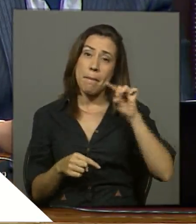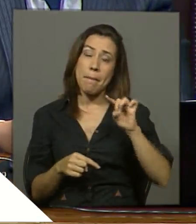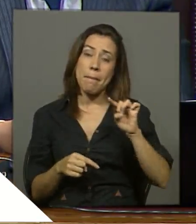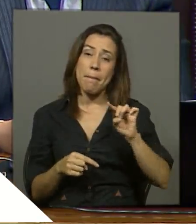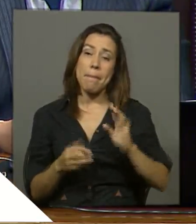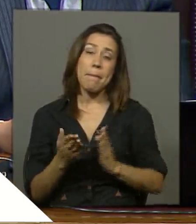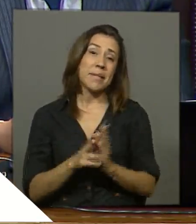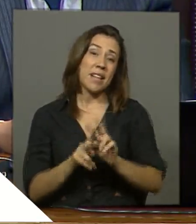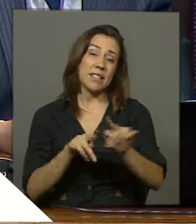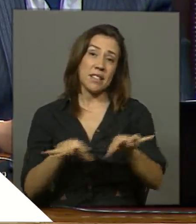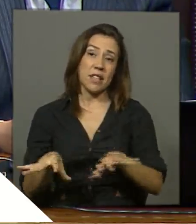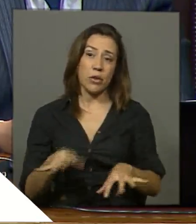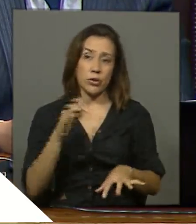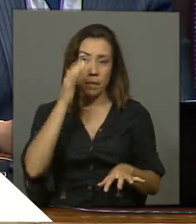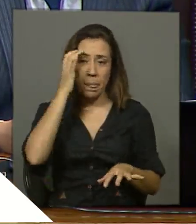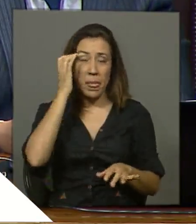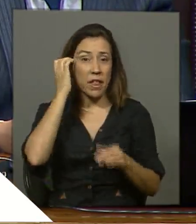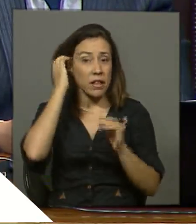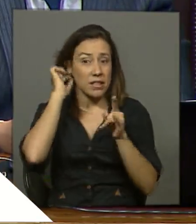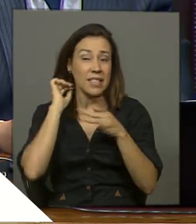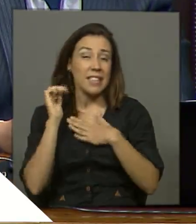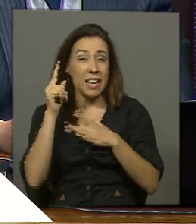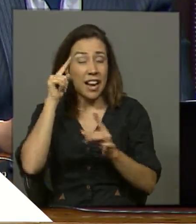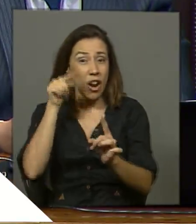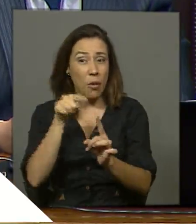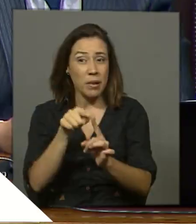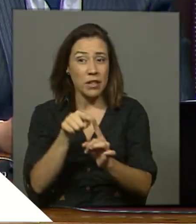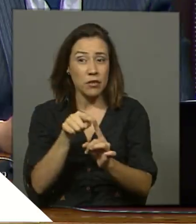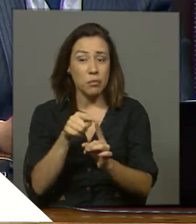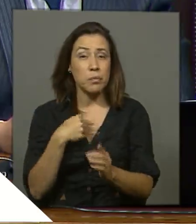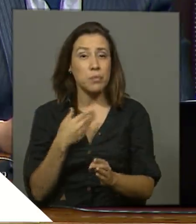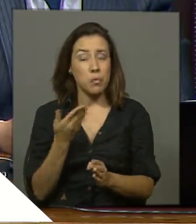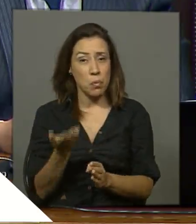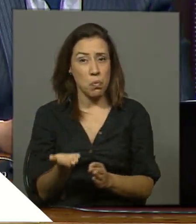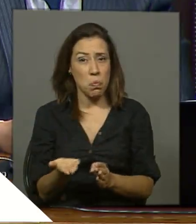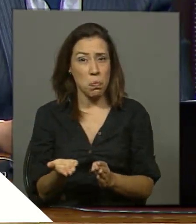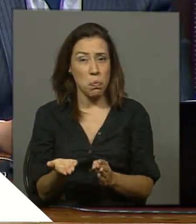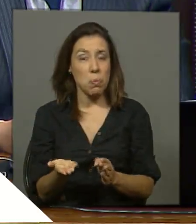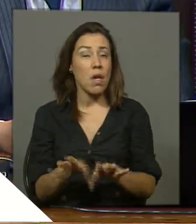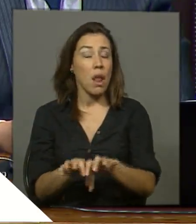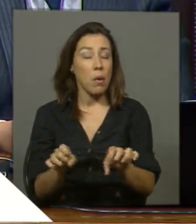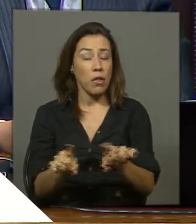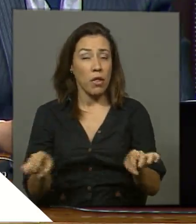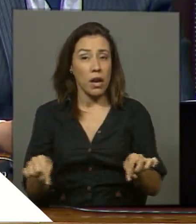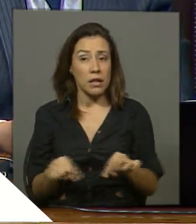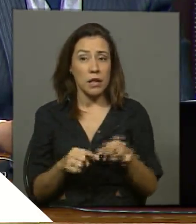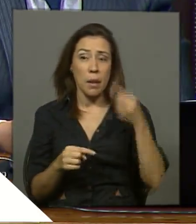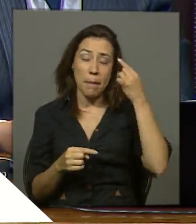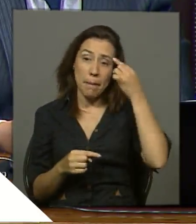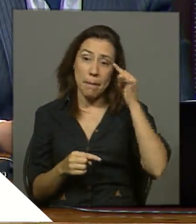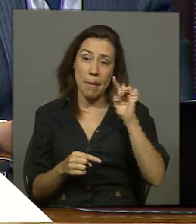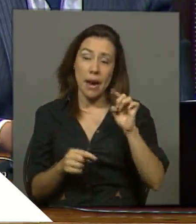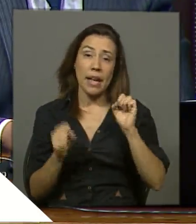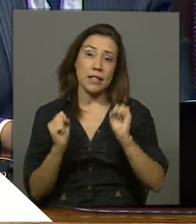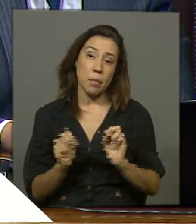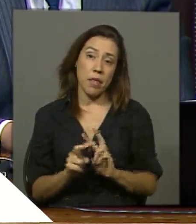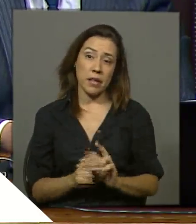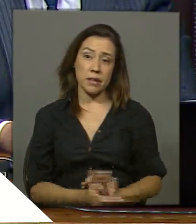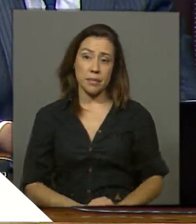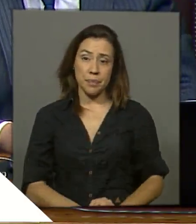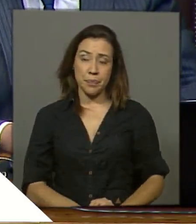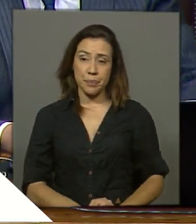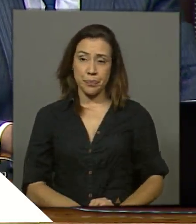proceder de esta manera si es esa la intención le pediría Entonces el asentamiento a la sala para que esto sea